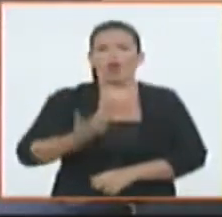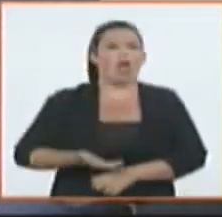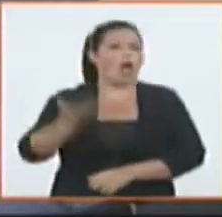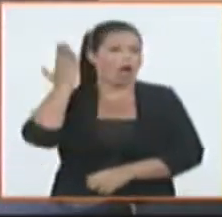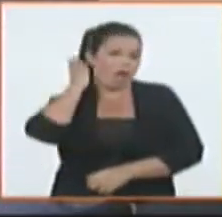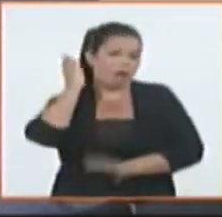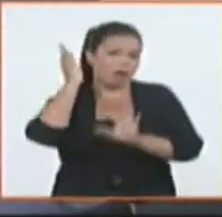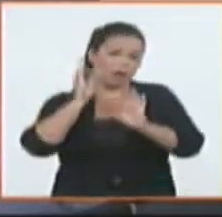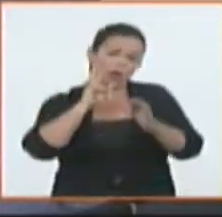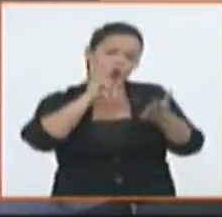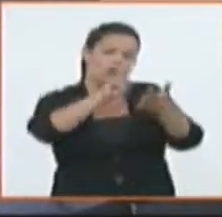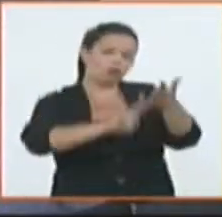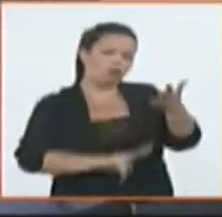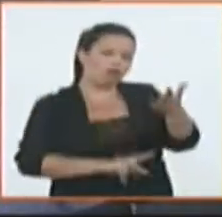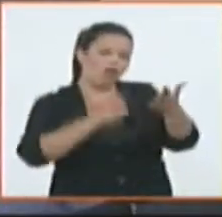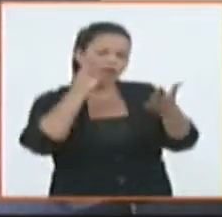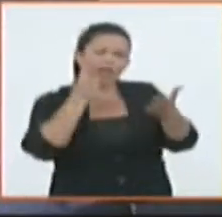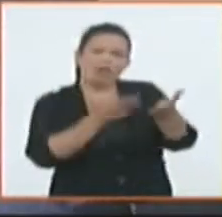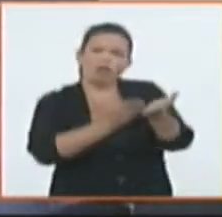perfeccionar.